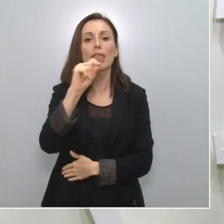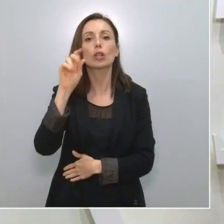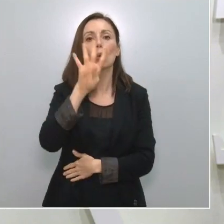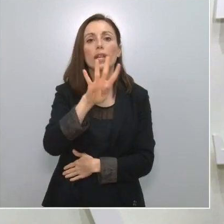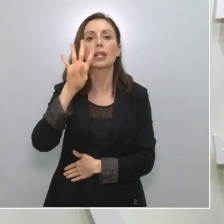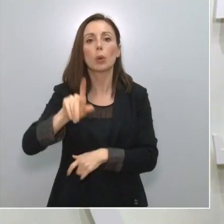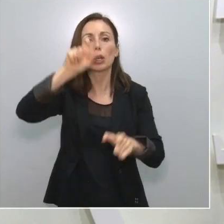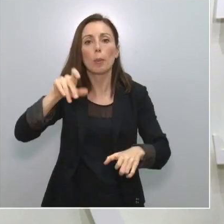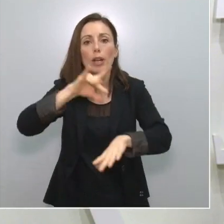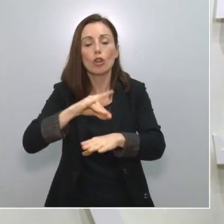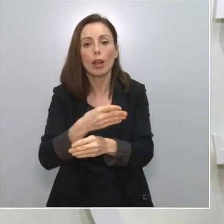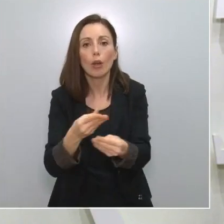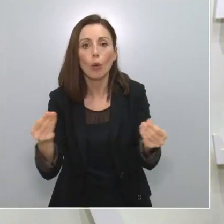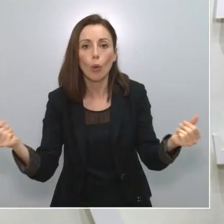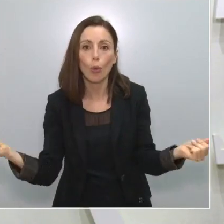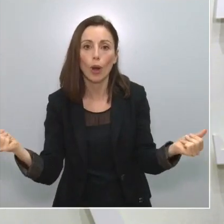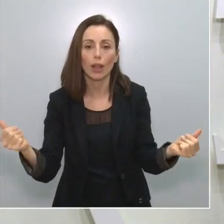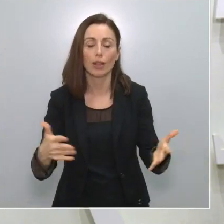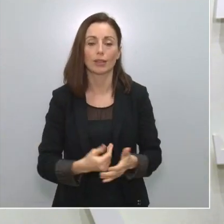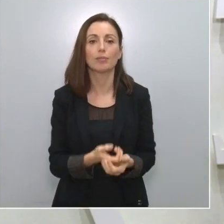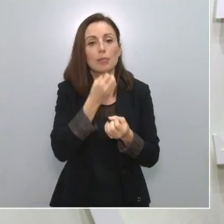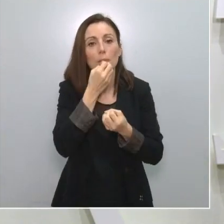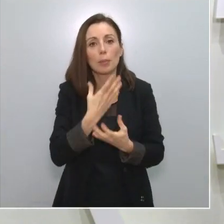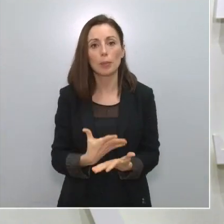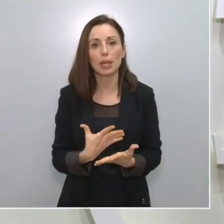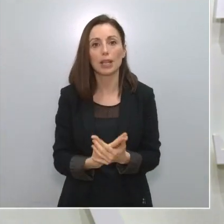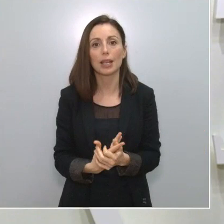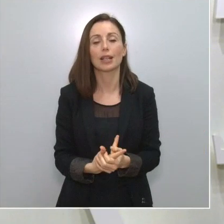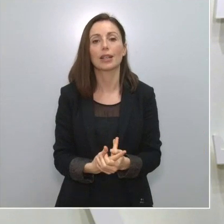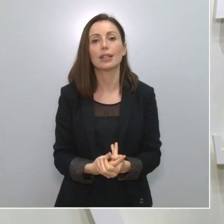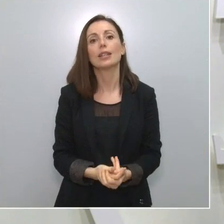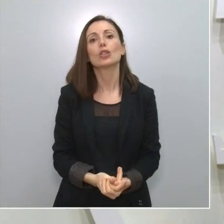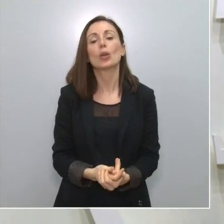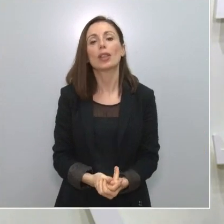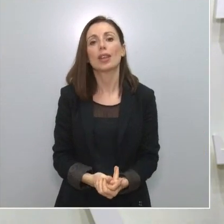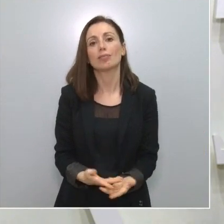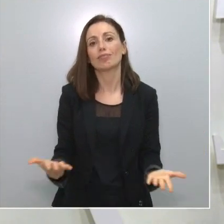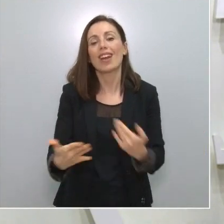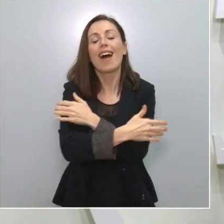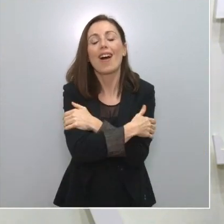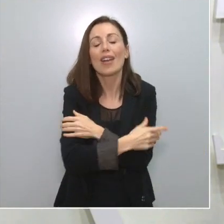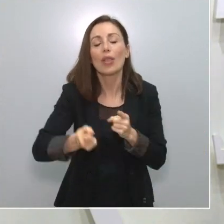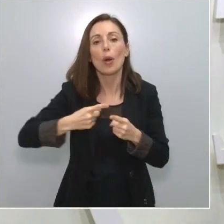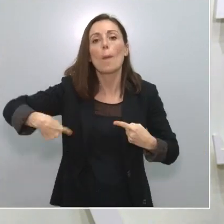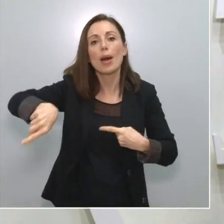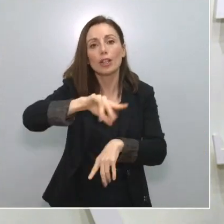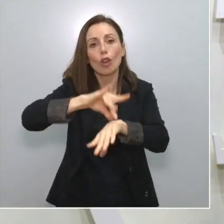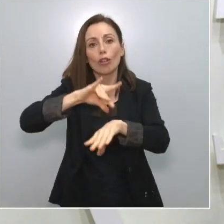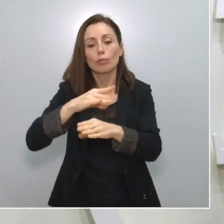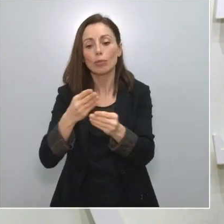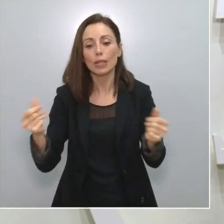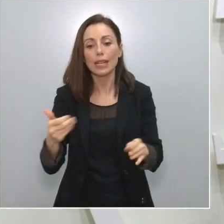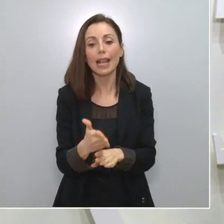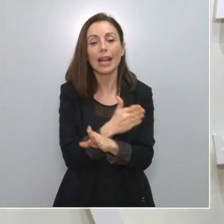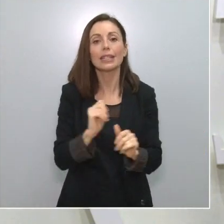curadas y que ya dejan atrás esta pesadilla. Vaya mi alegría y un abrazo para todos ellos. También, antes de entrar en